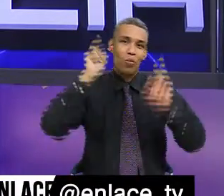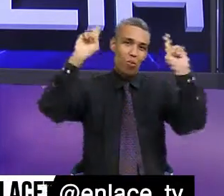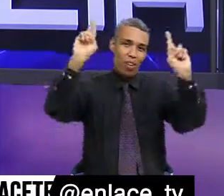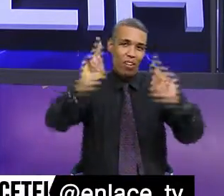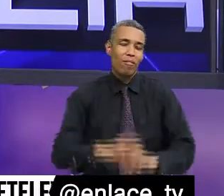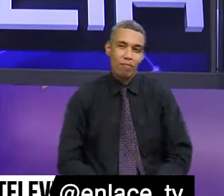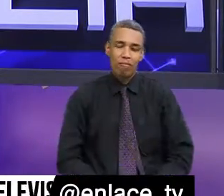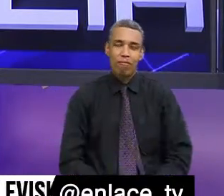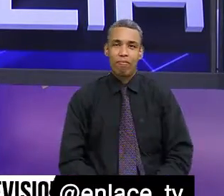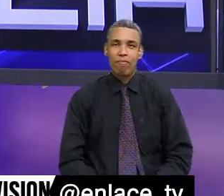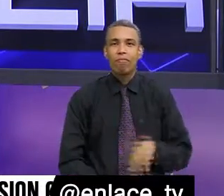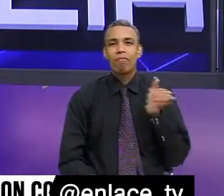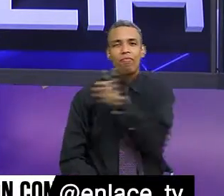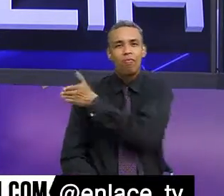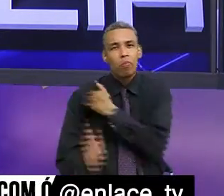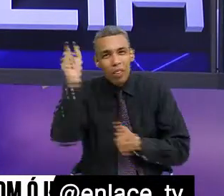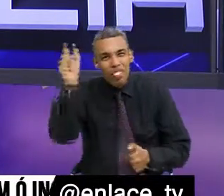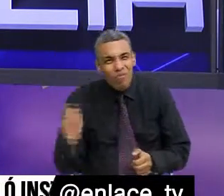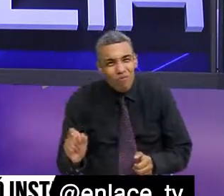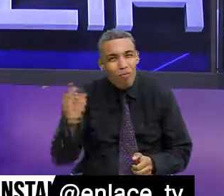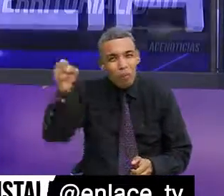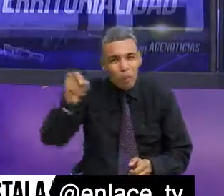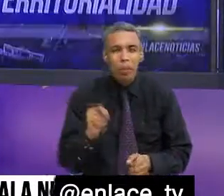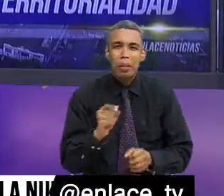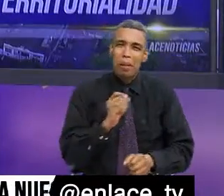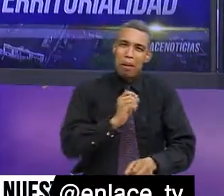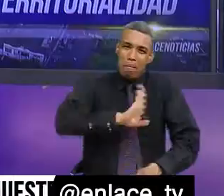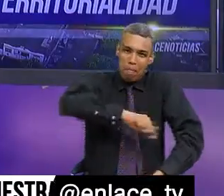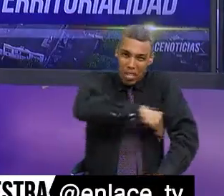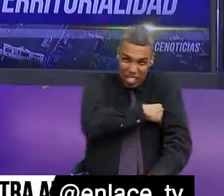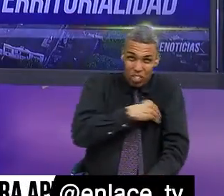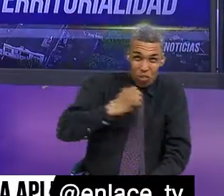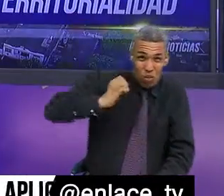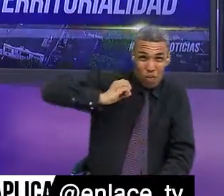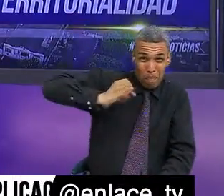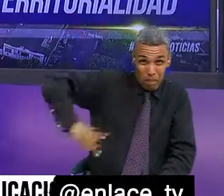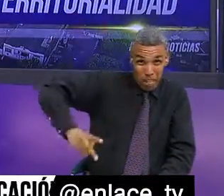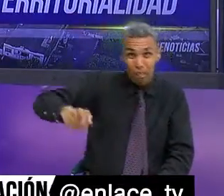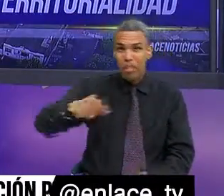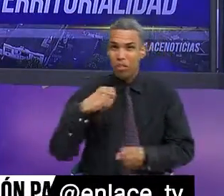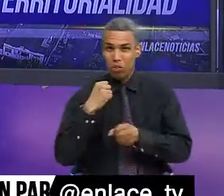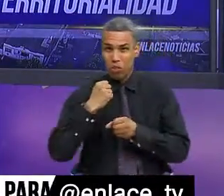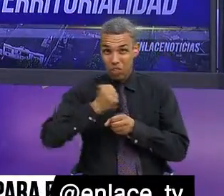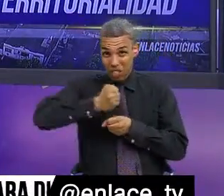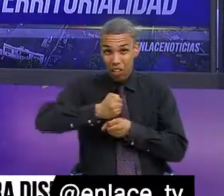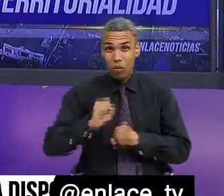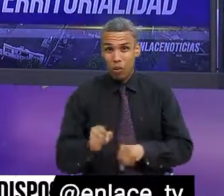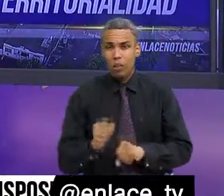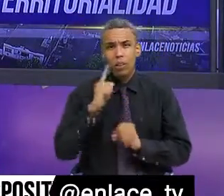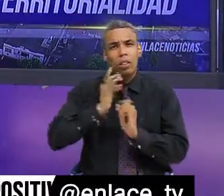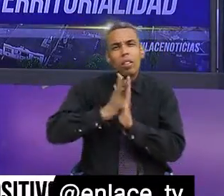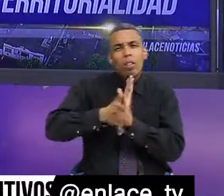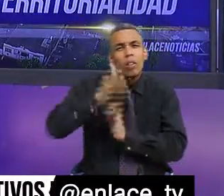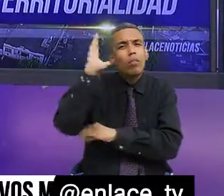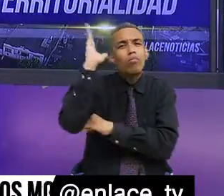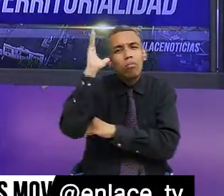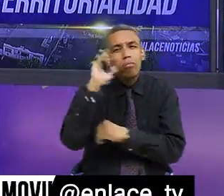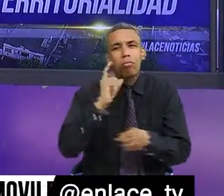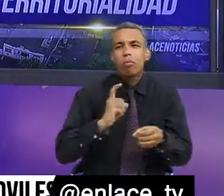El viceministro de Empleo y Pensiones, durante la intervención en el primer encuentro denominado Empleo, Oportunidades y Paz en Zonas de